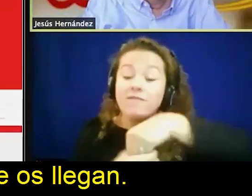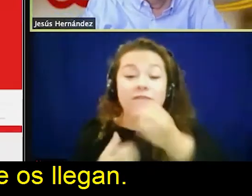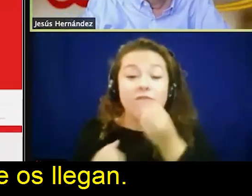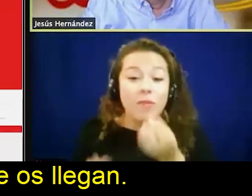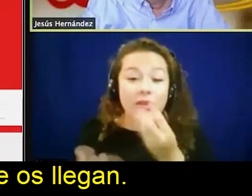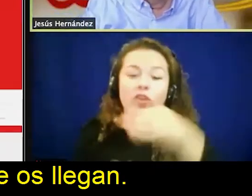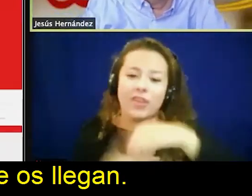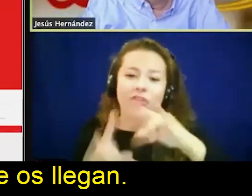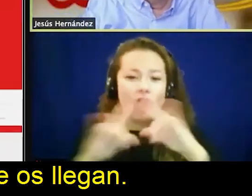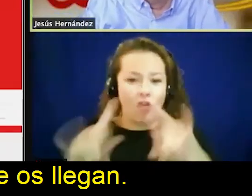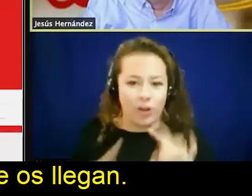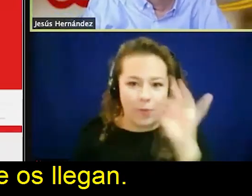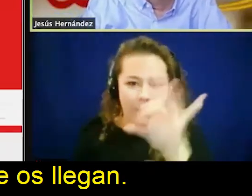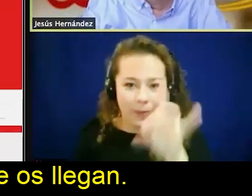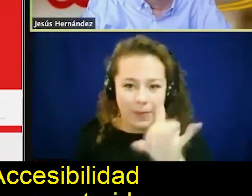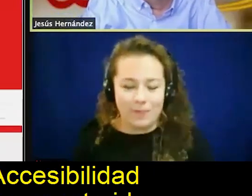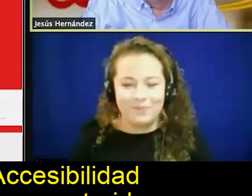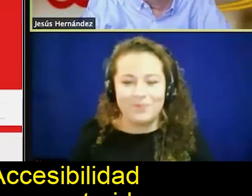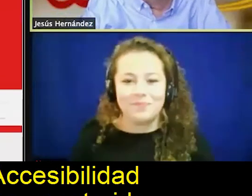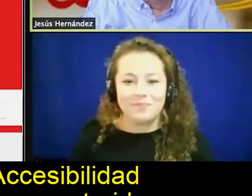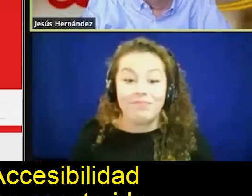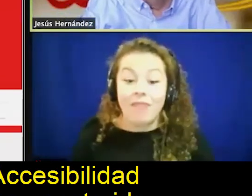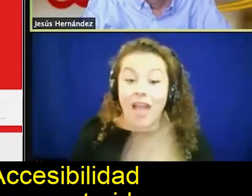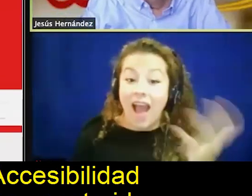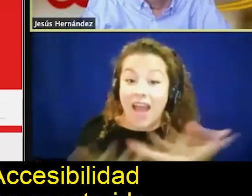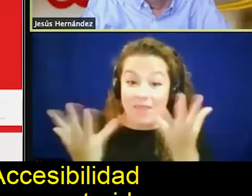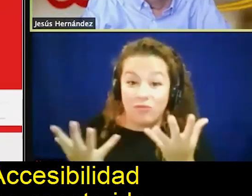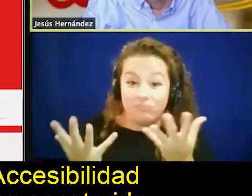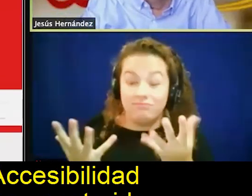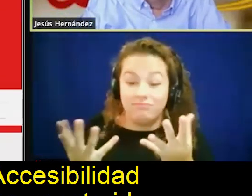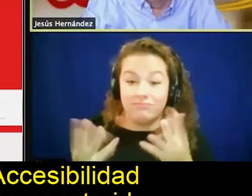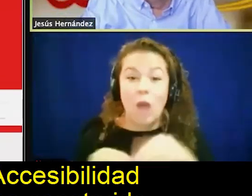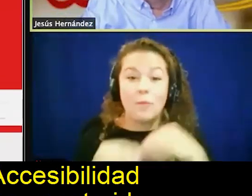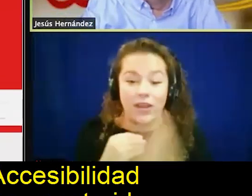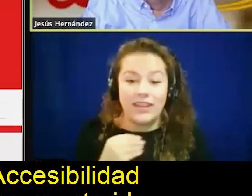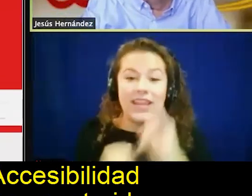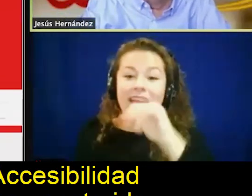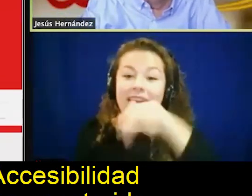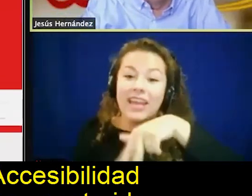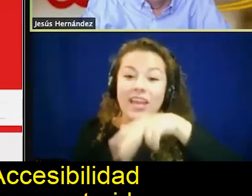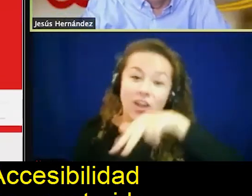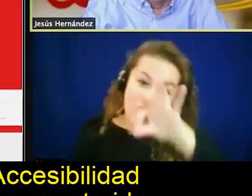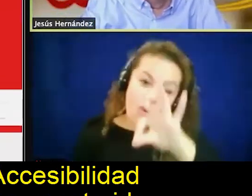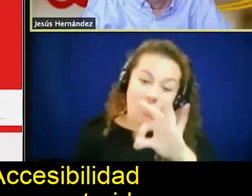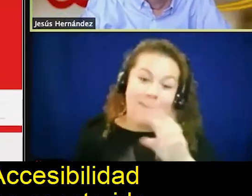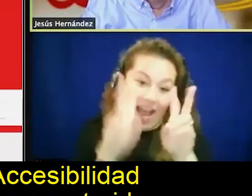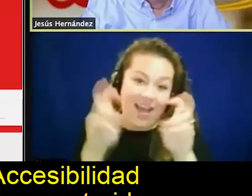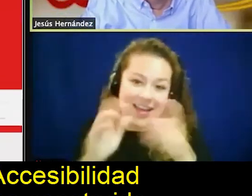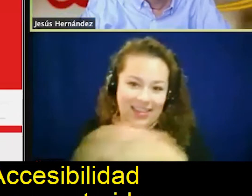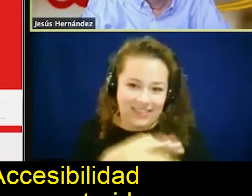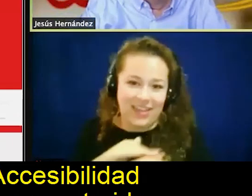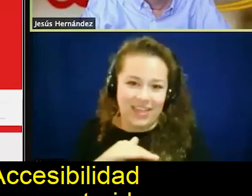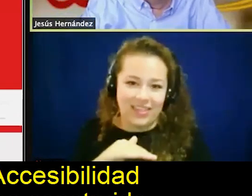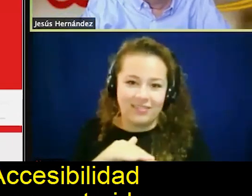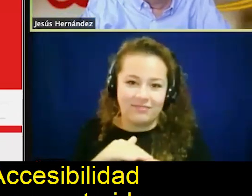os llegan. Os animo a que os suscribáis al boletín Innova Accesibilidad y Accesibilitas, al